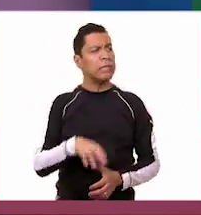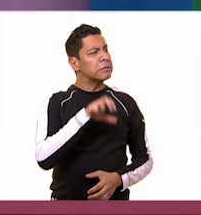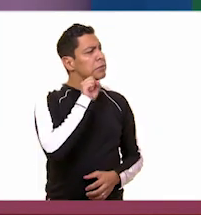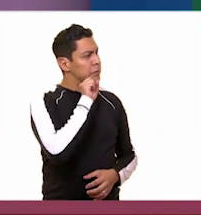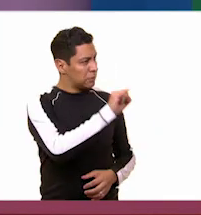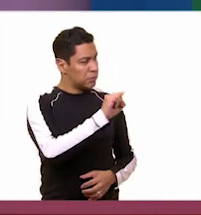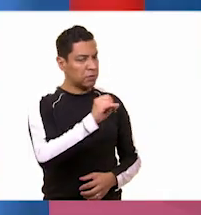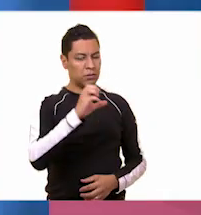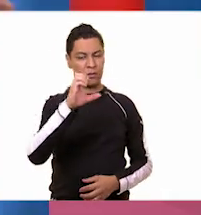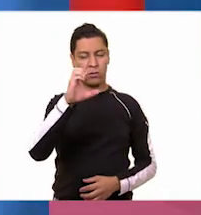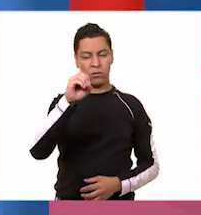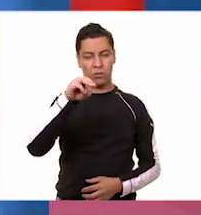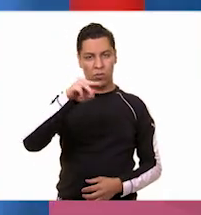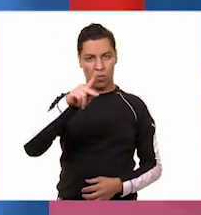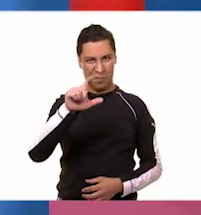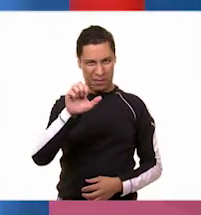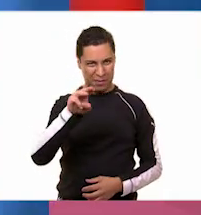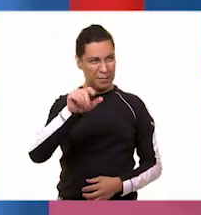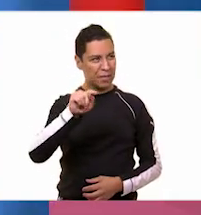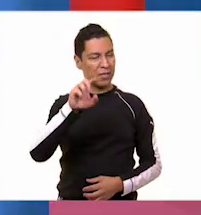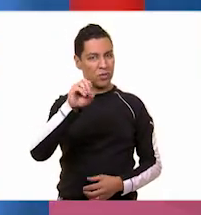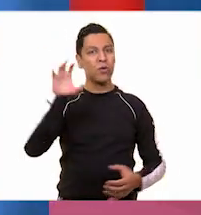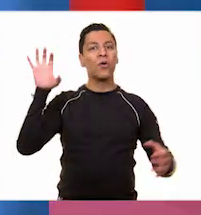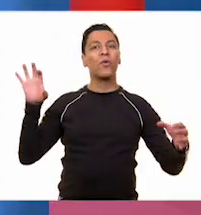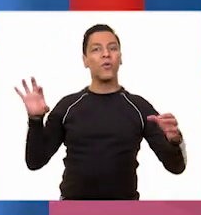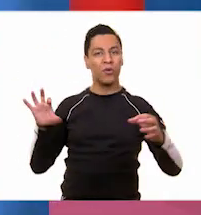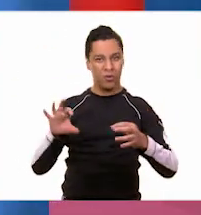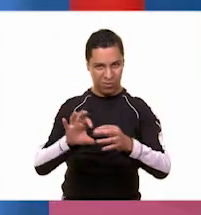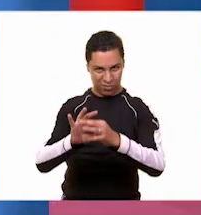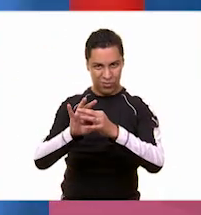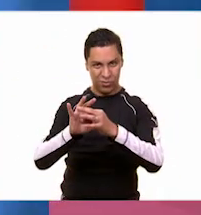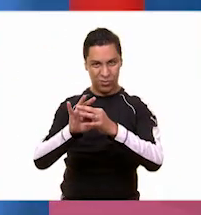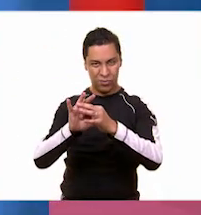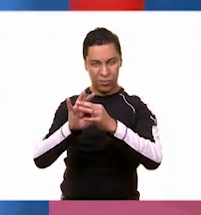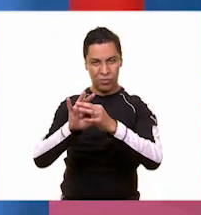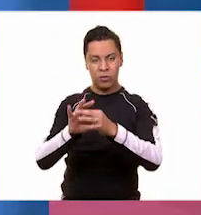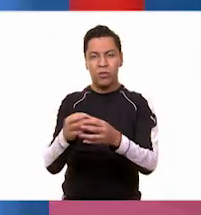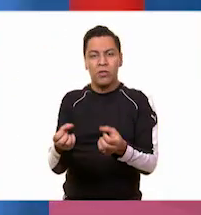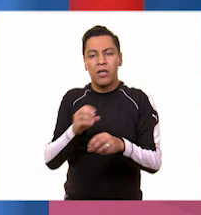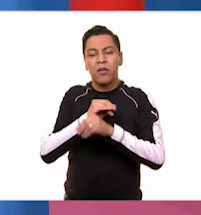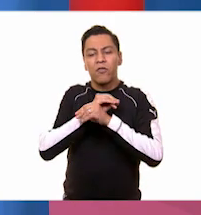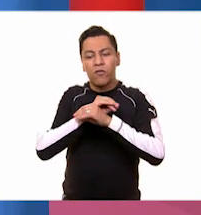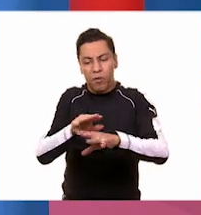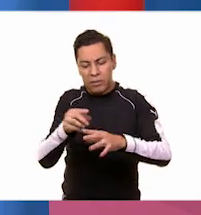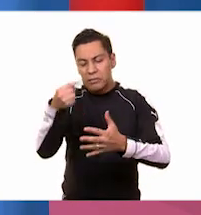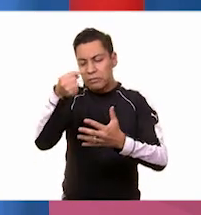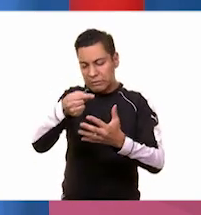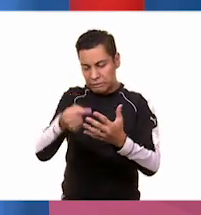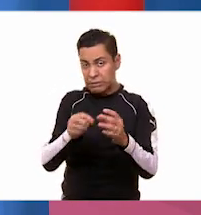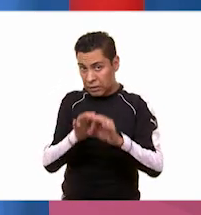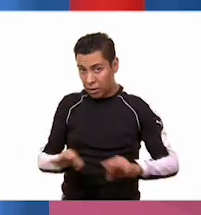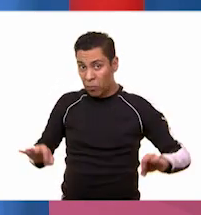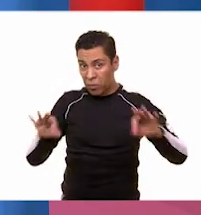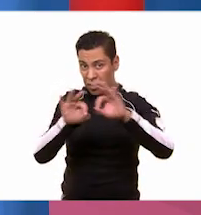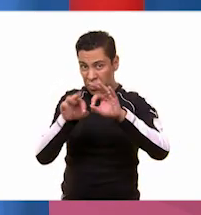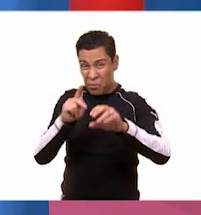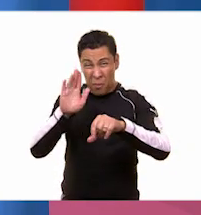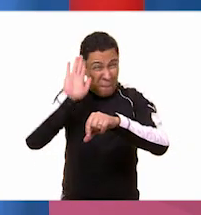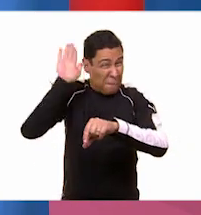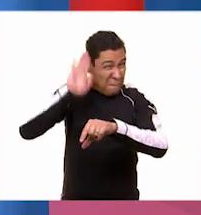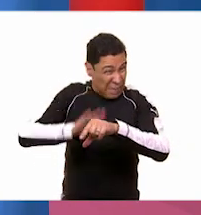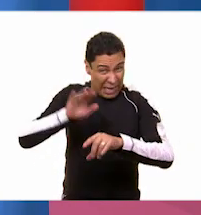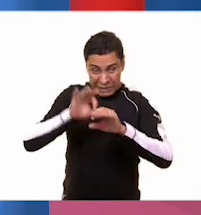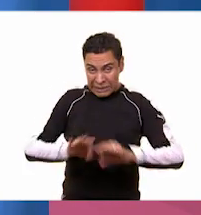complemento, ¿no? Sí, Raulito, esto ya es el complemento. Son datos importantes, pero no son sustanciales.